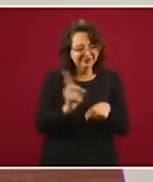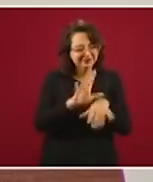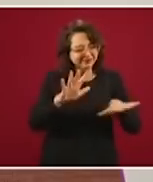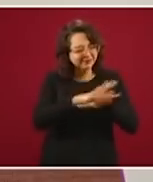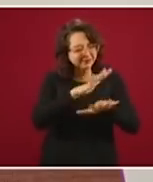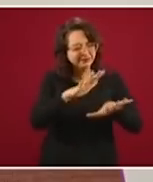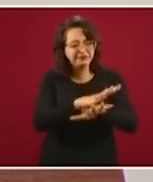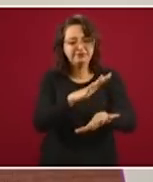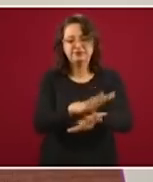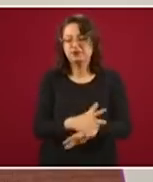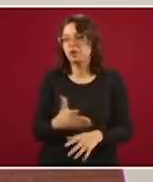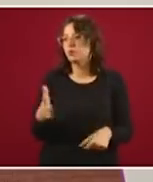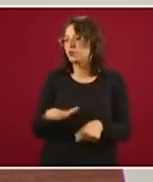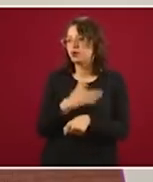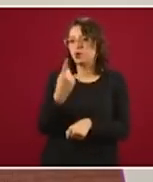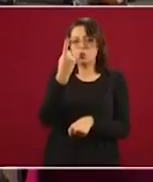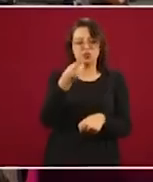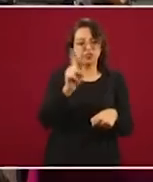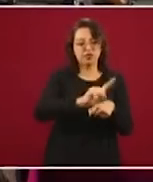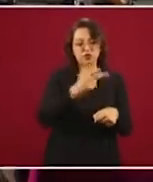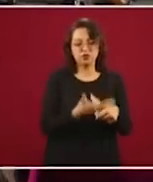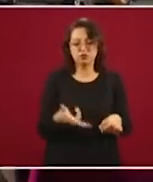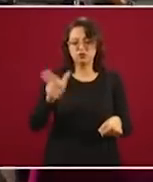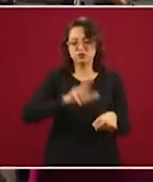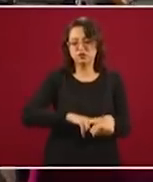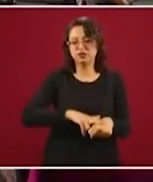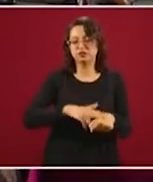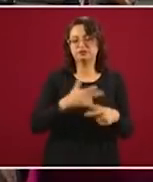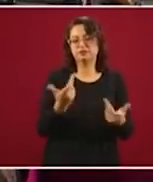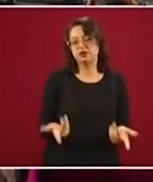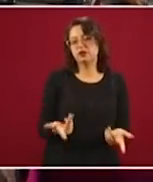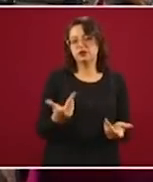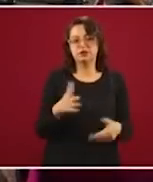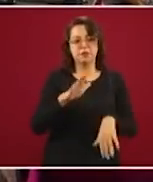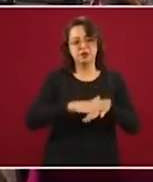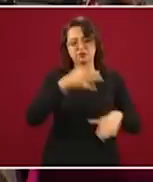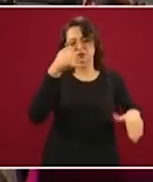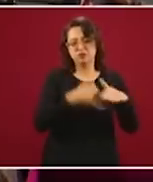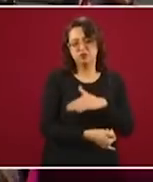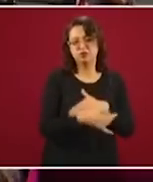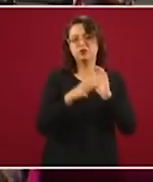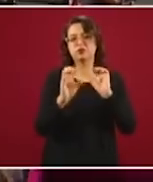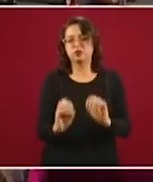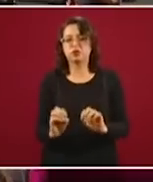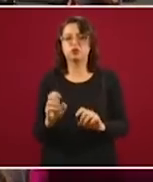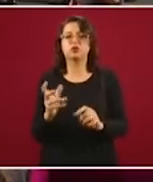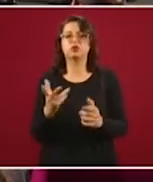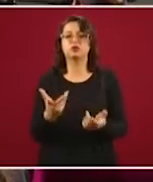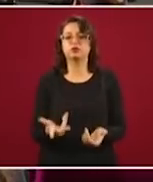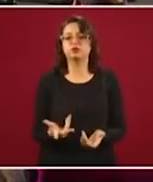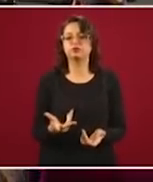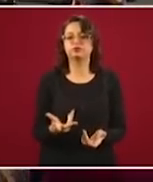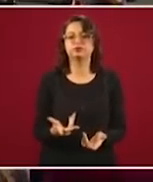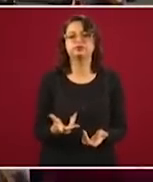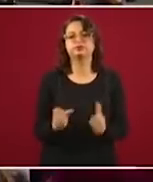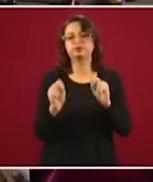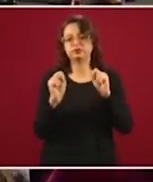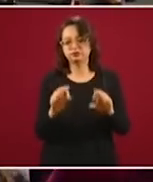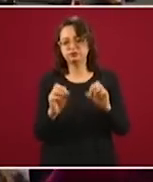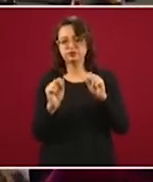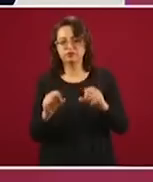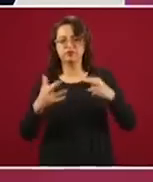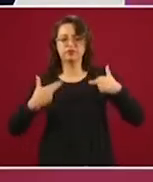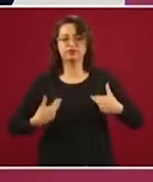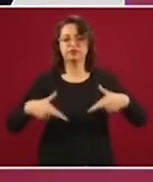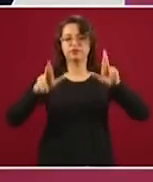una unidad médica de alta especialidad, una UMAE de las 25 que hay en el país, o una delegación o oficinas de representación del Seguro